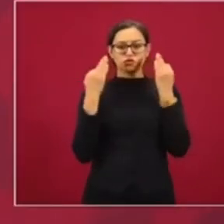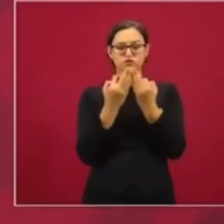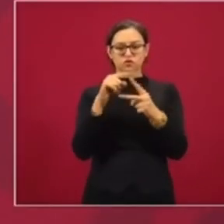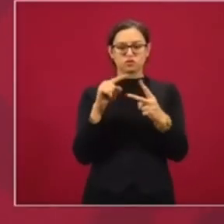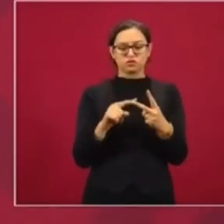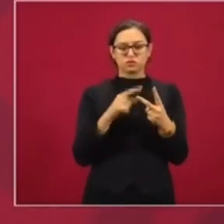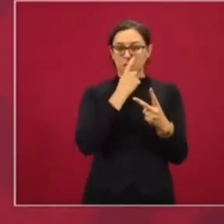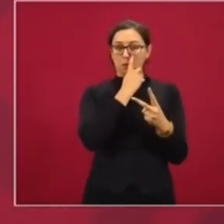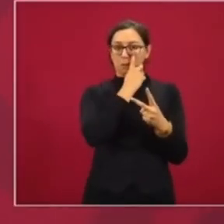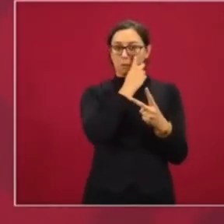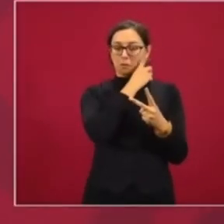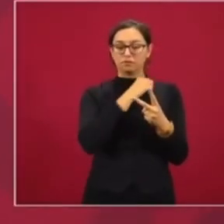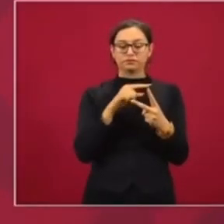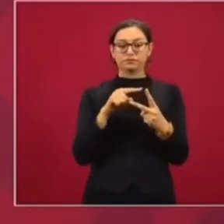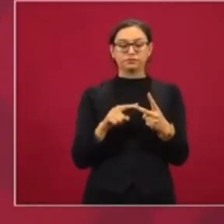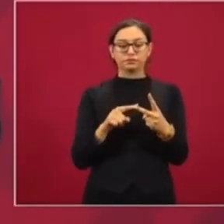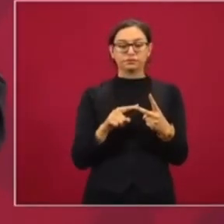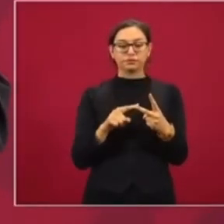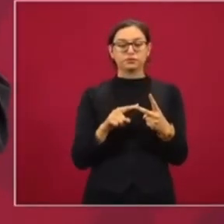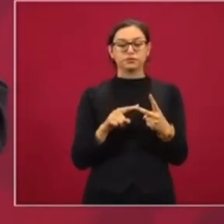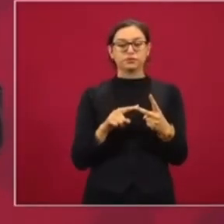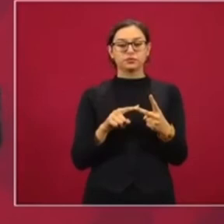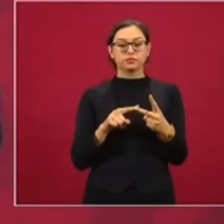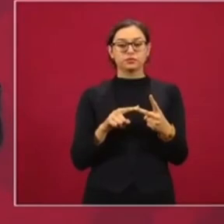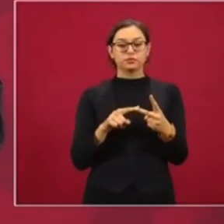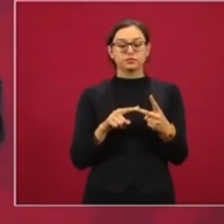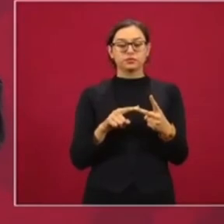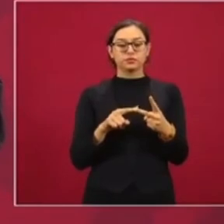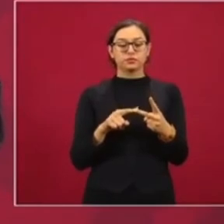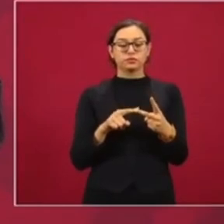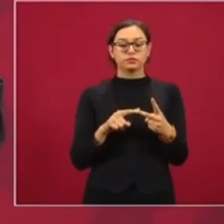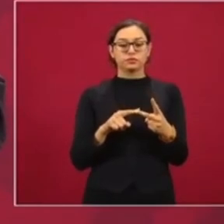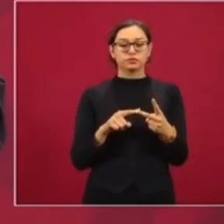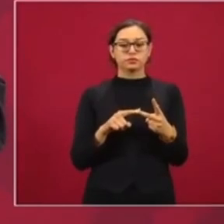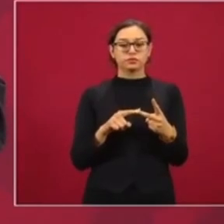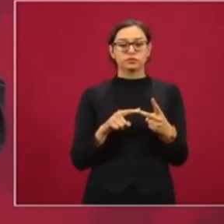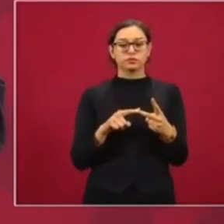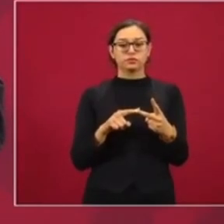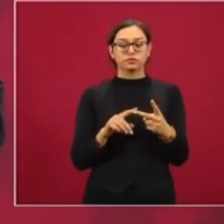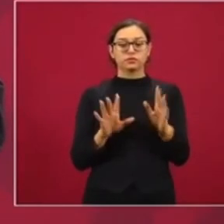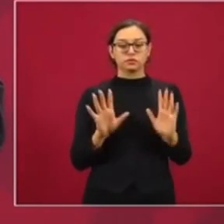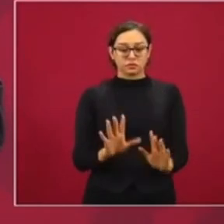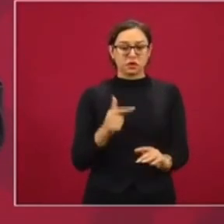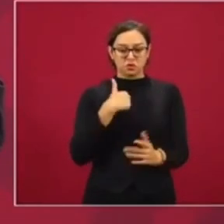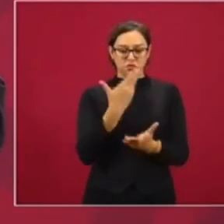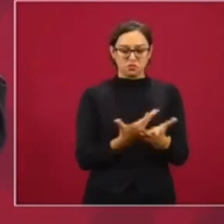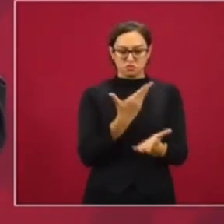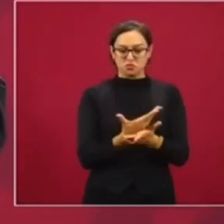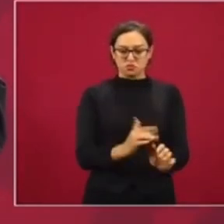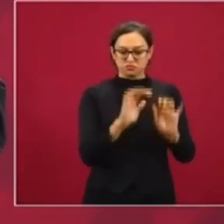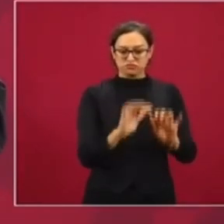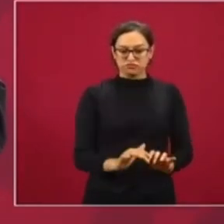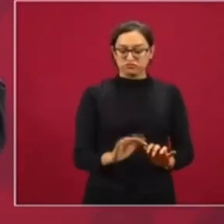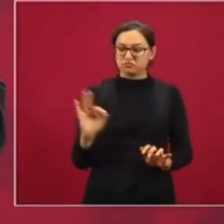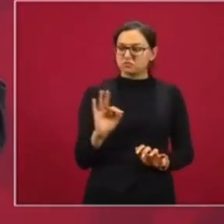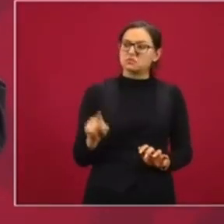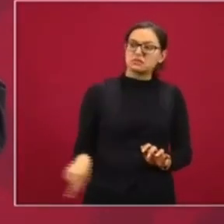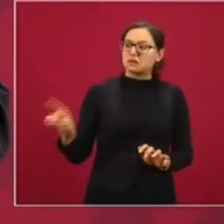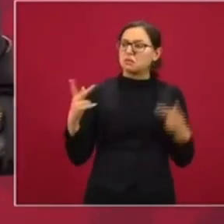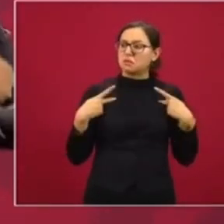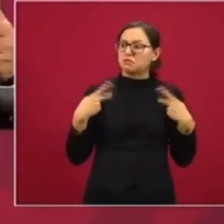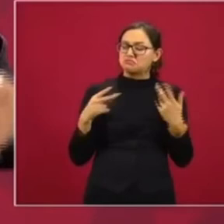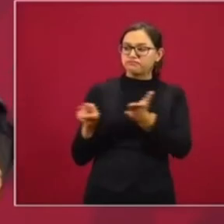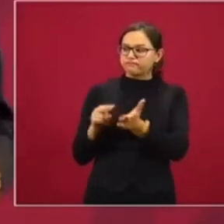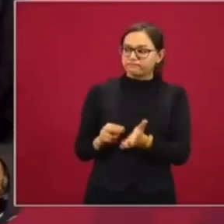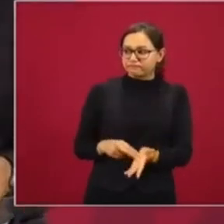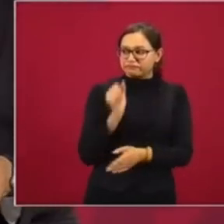Yo la hice pensando en que si ellos tenían dificultad, aquí lo mencioné, que voy a esperar a que los